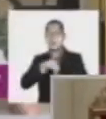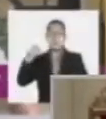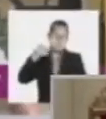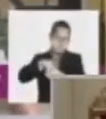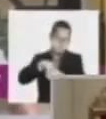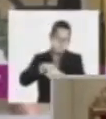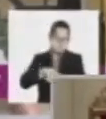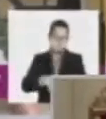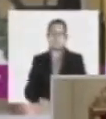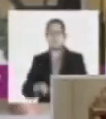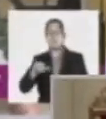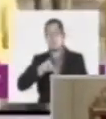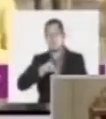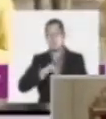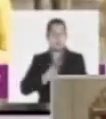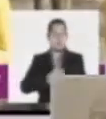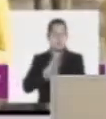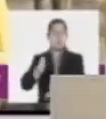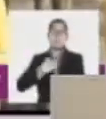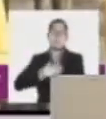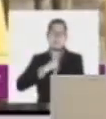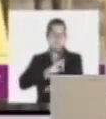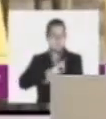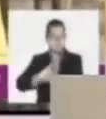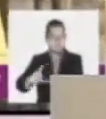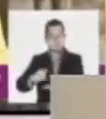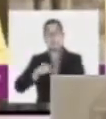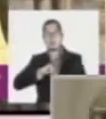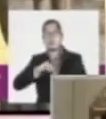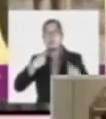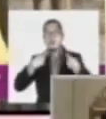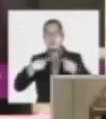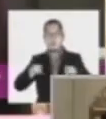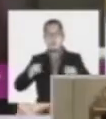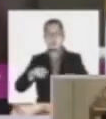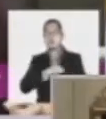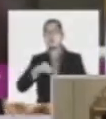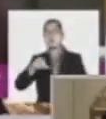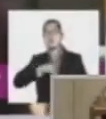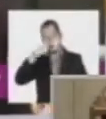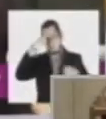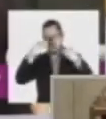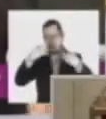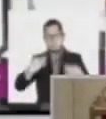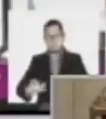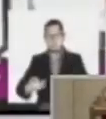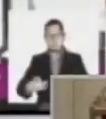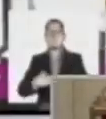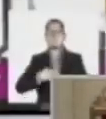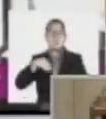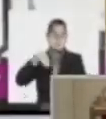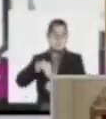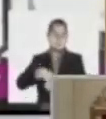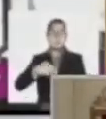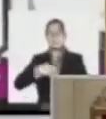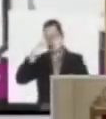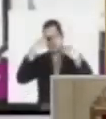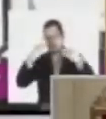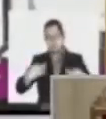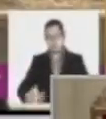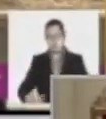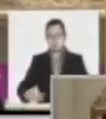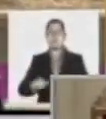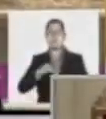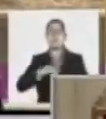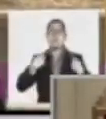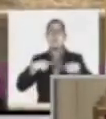órgano político, un órgano estatal, no. Y entonces, claro, la elección judicial es hartamente política,